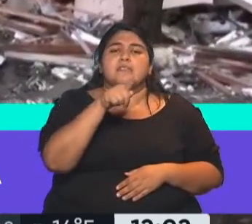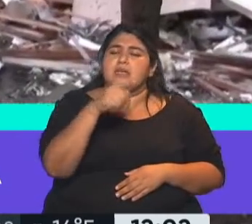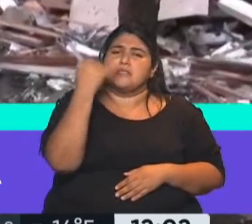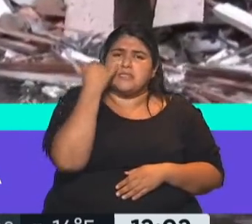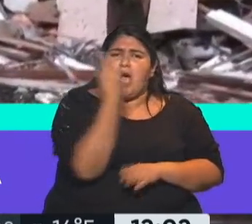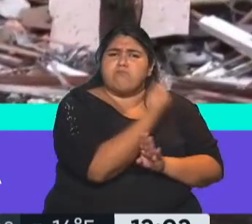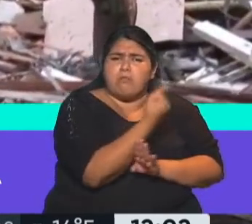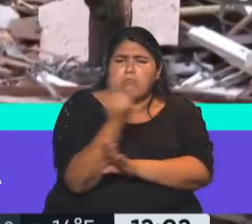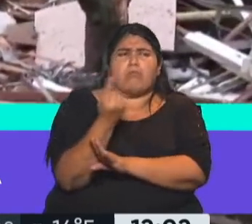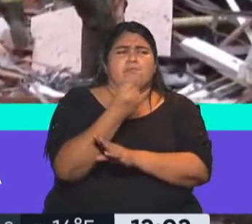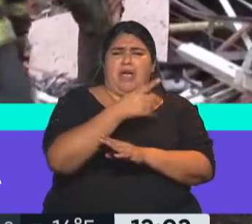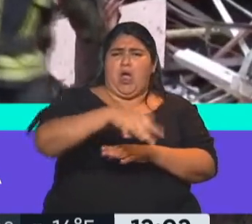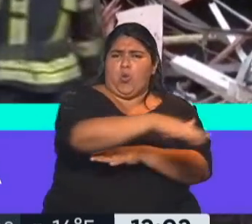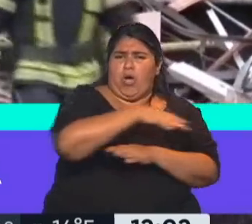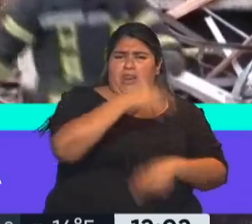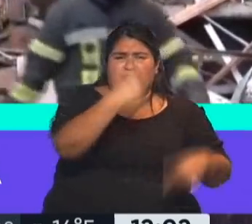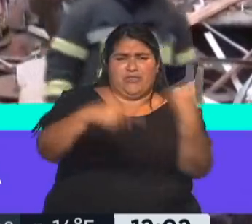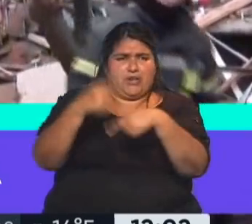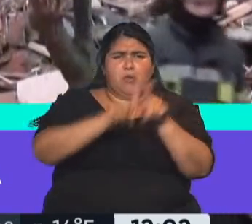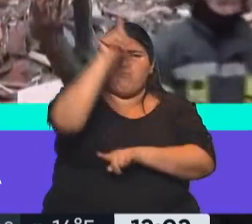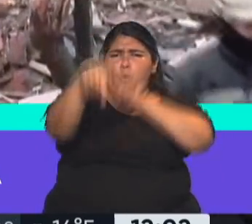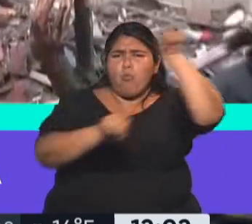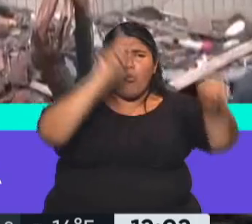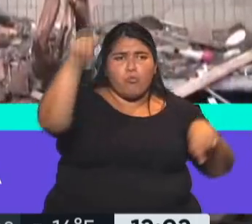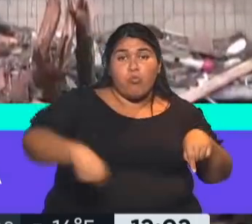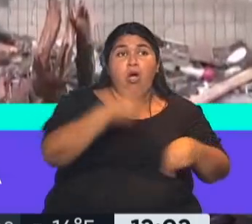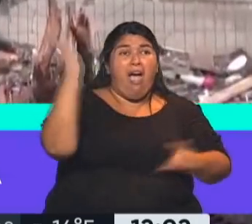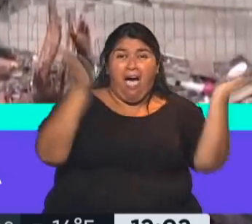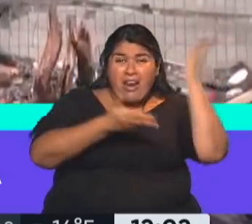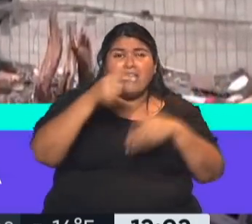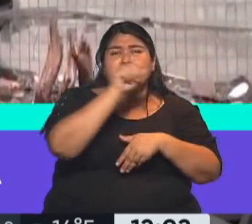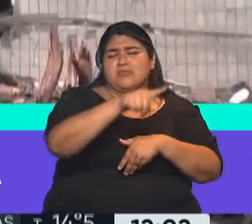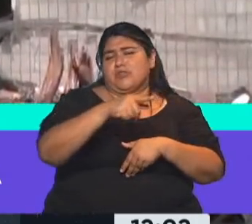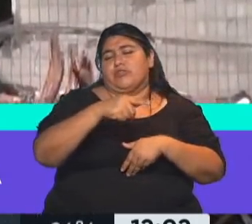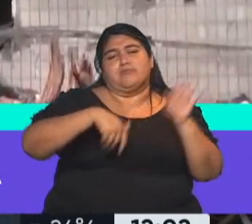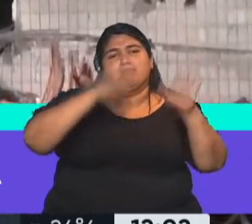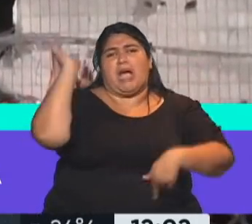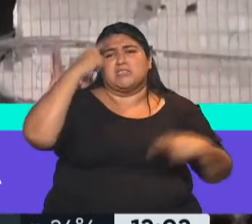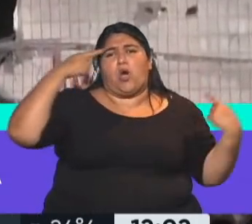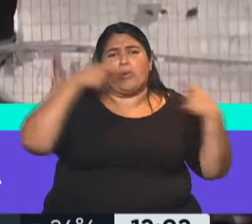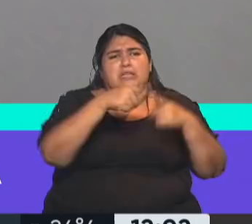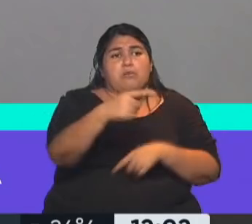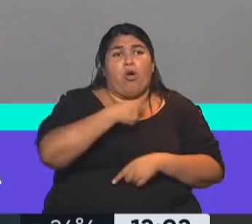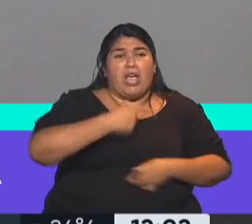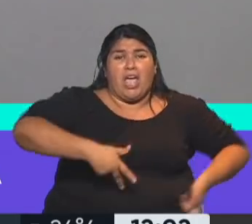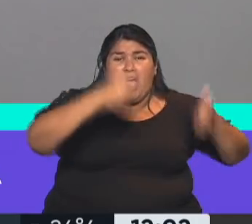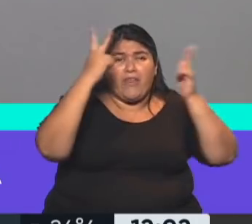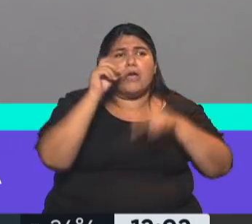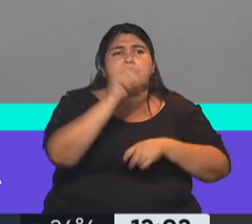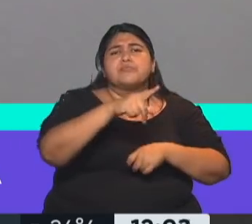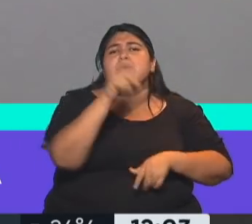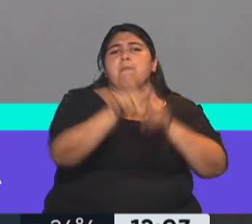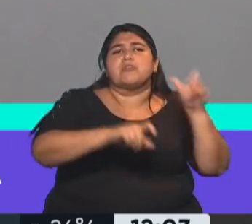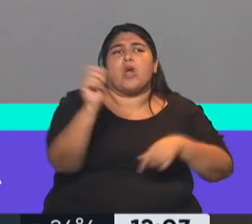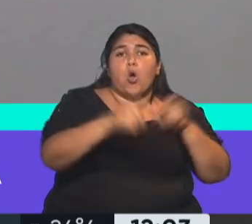misiles rusos en varios puntos del país y aseguró que las agresiones del Kremlin tienen como objetivo infraestructuras civiles y